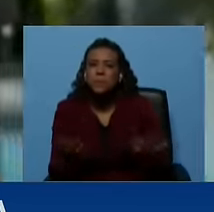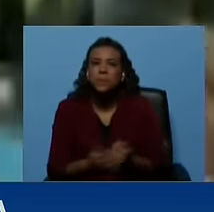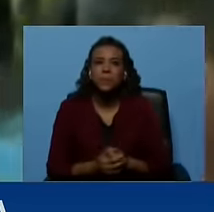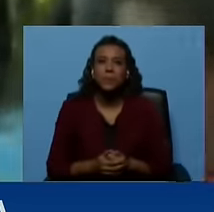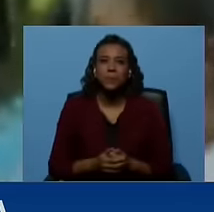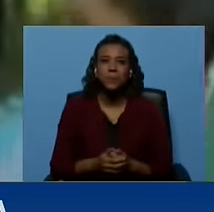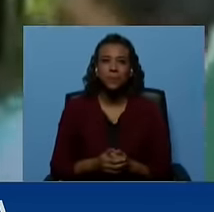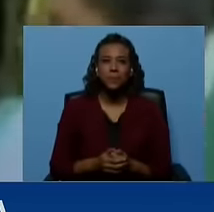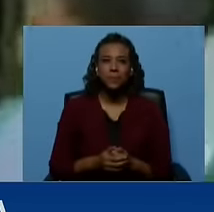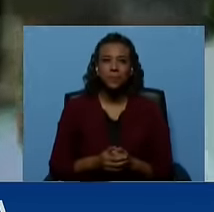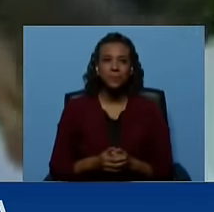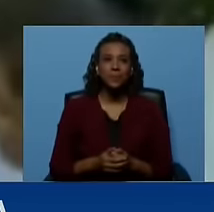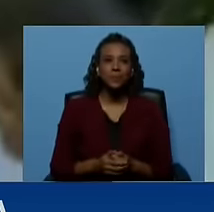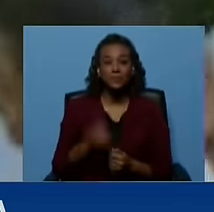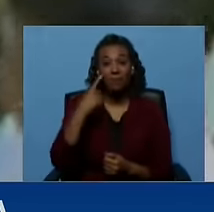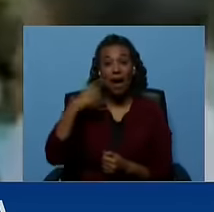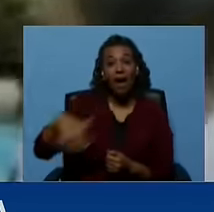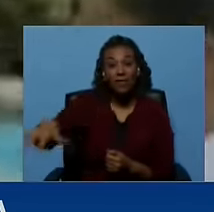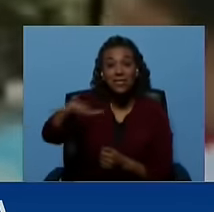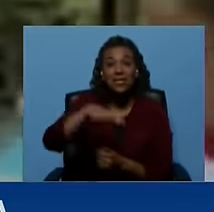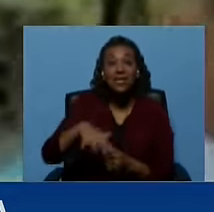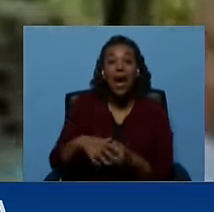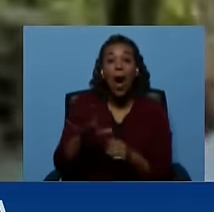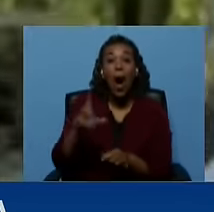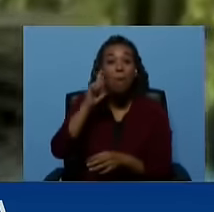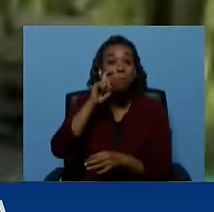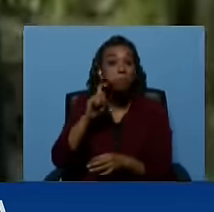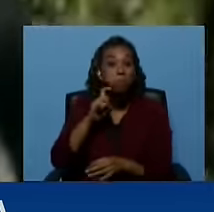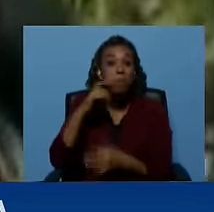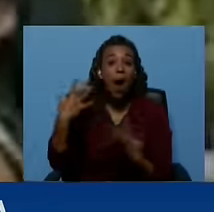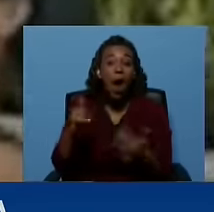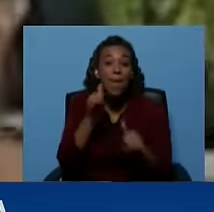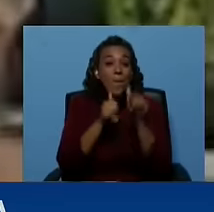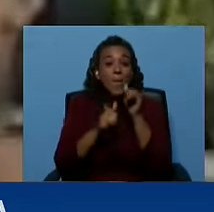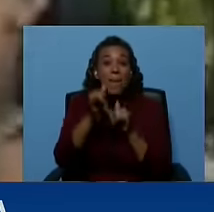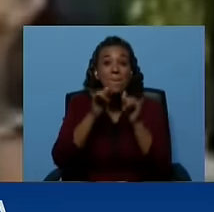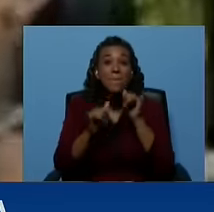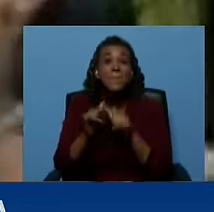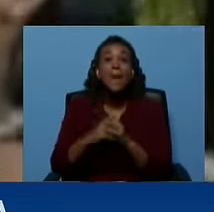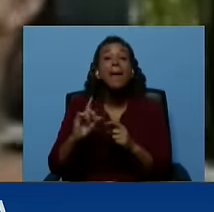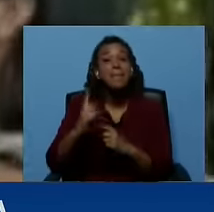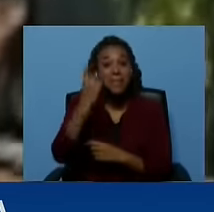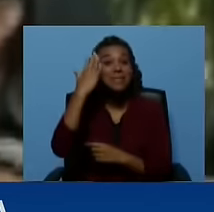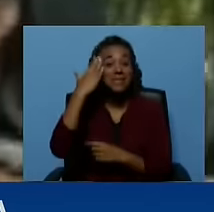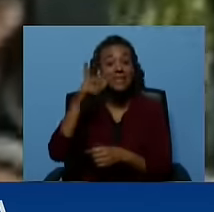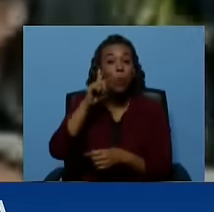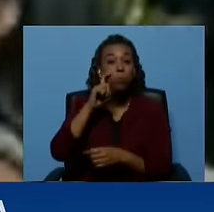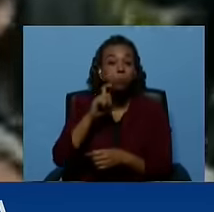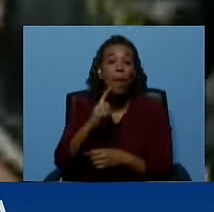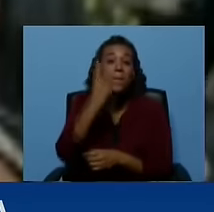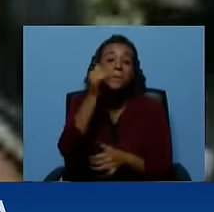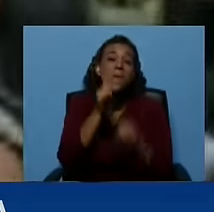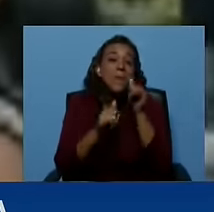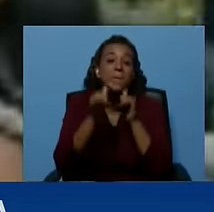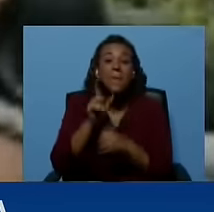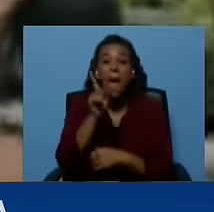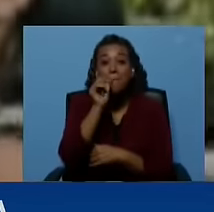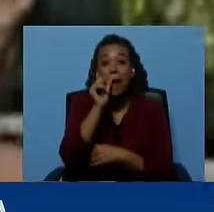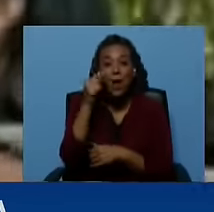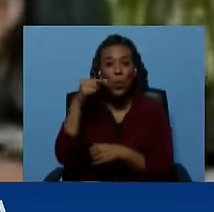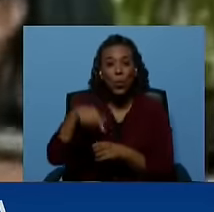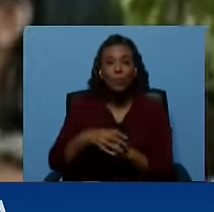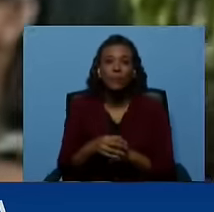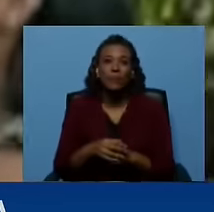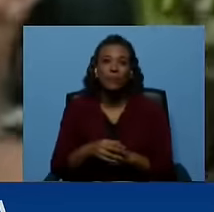Ah de aquí qué viene un varc un varoncito primeriza no primeriza barón Cuánto tienes